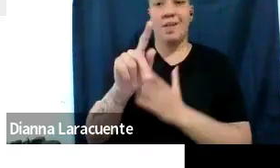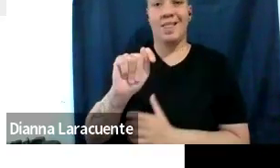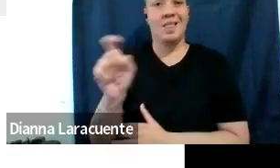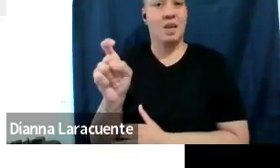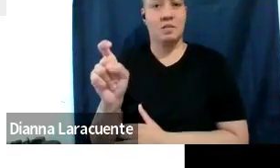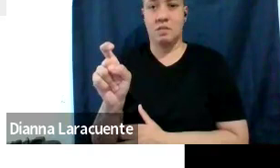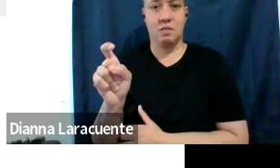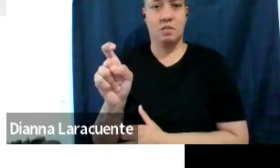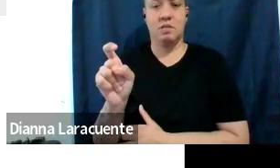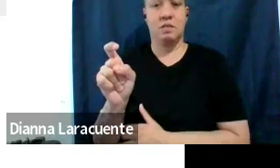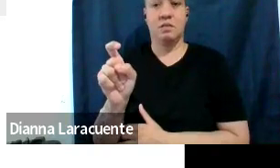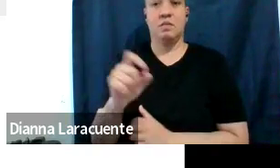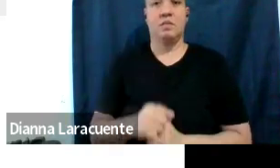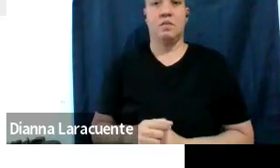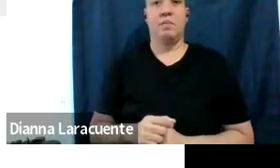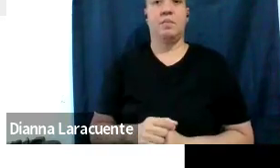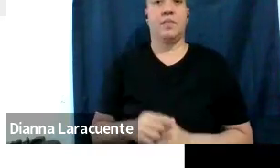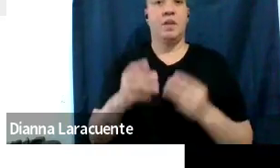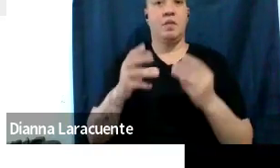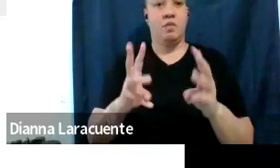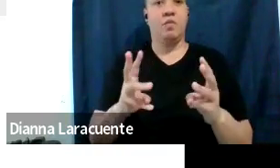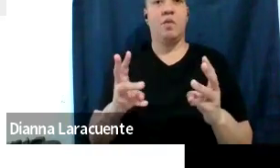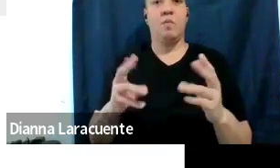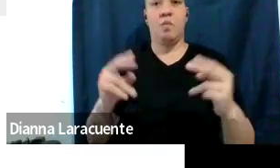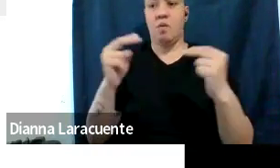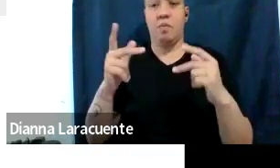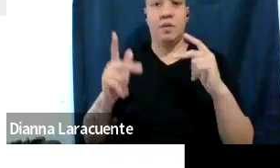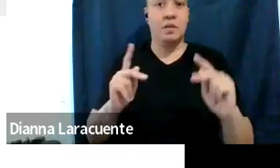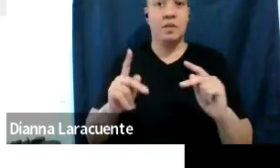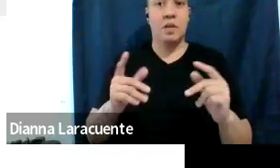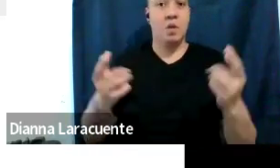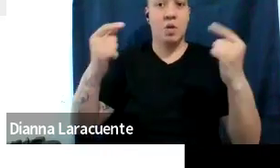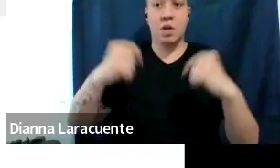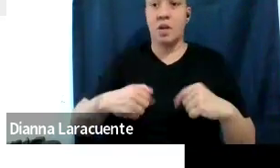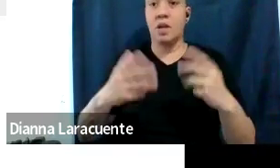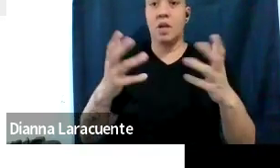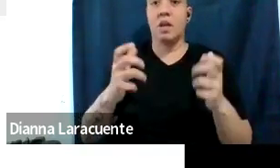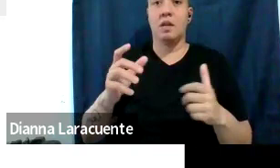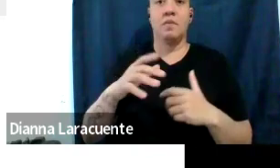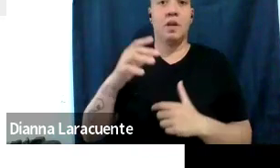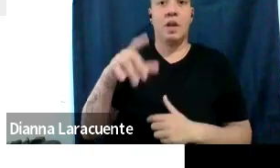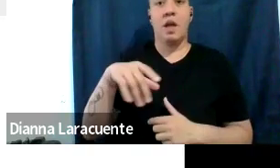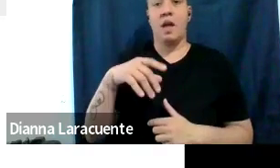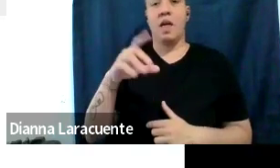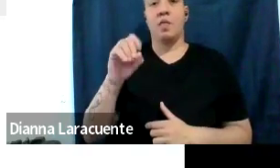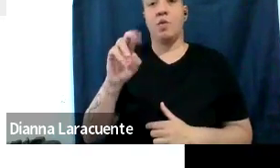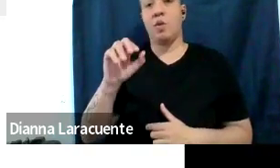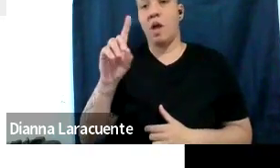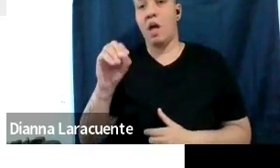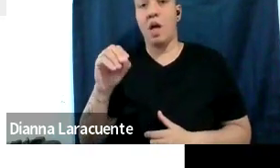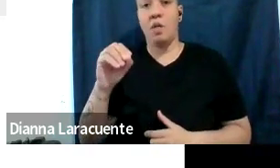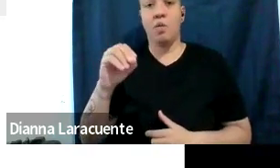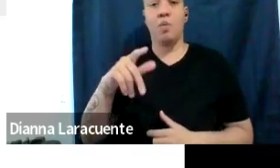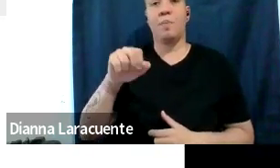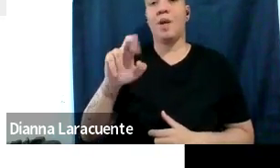contribuciones a la propiedad, así fue que atraímos un público, porque nadie quería venir, todo el mundo quería ir al Dorado, a Perú, donde había oro, no